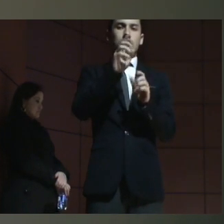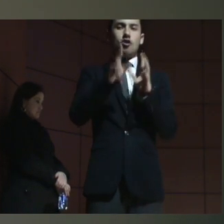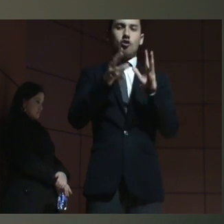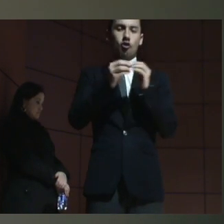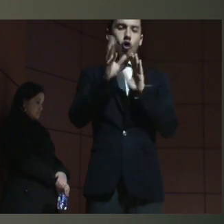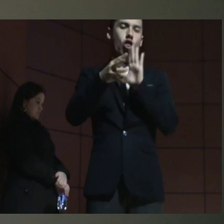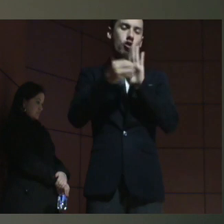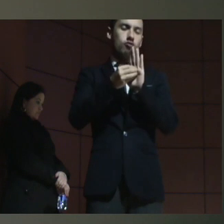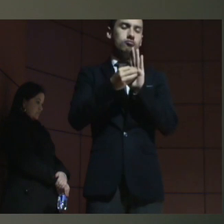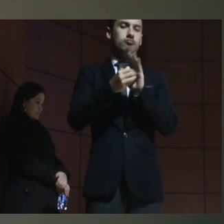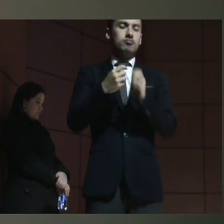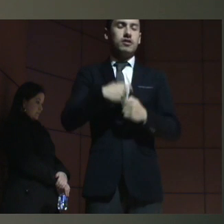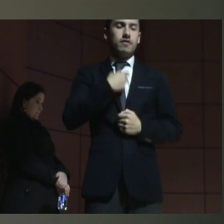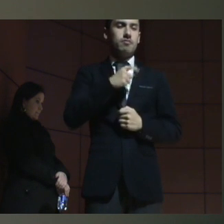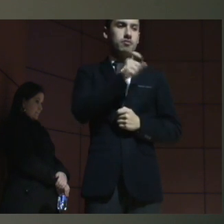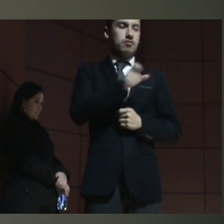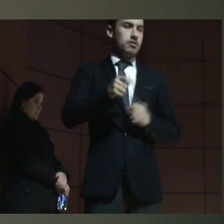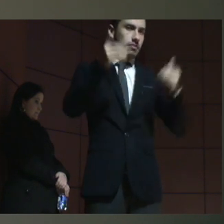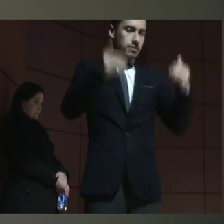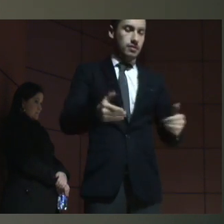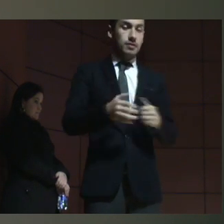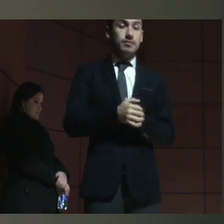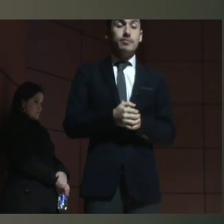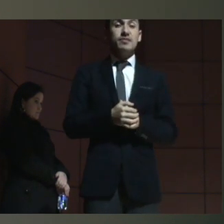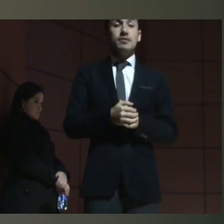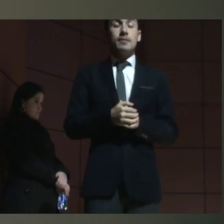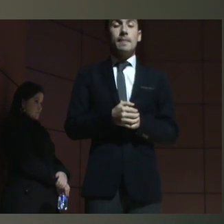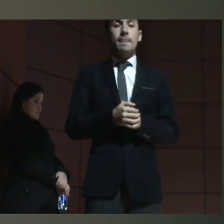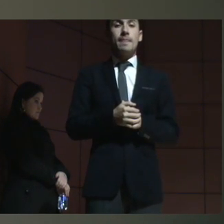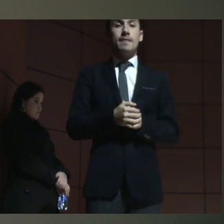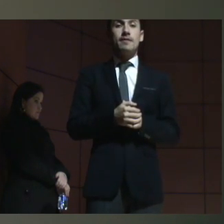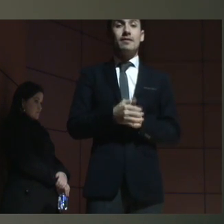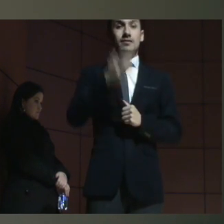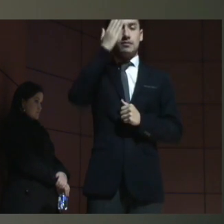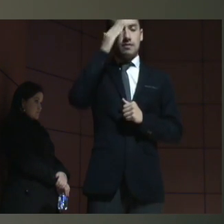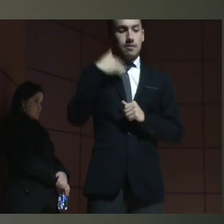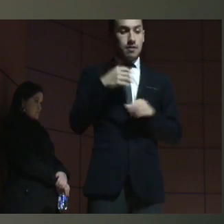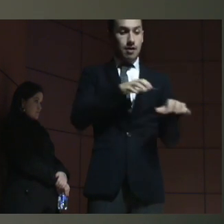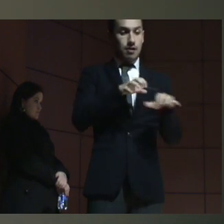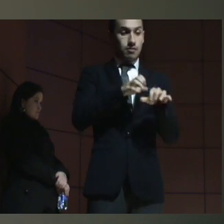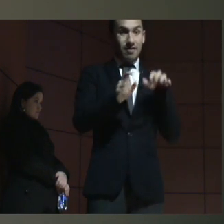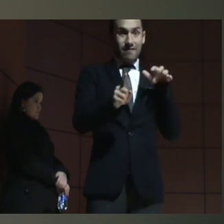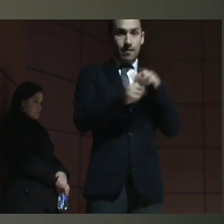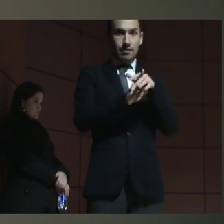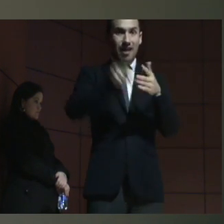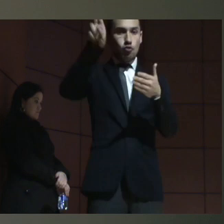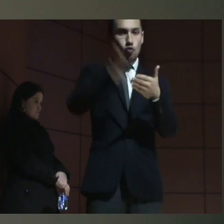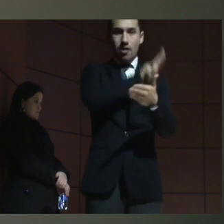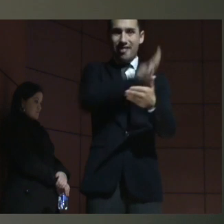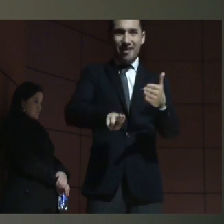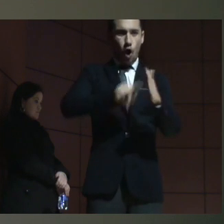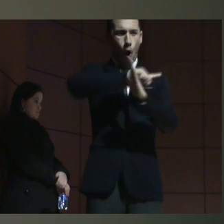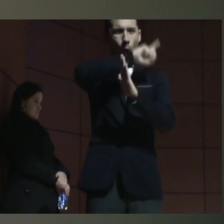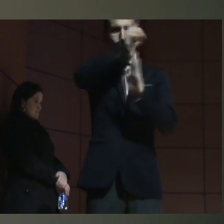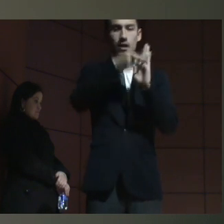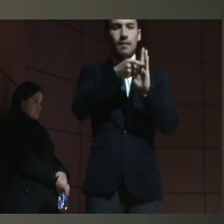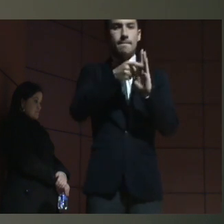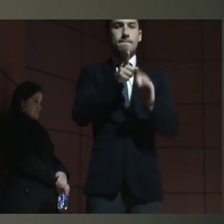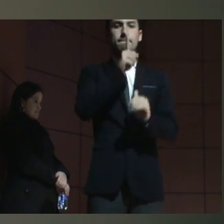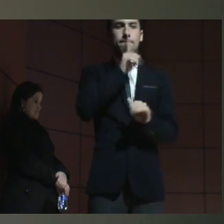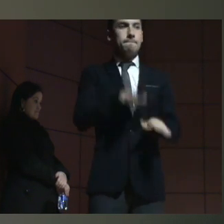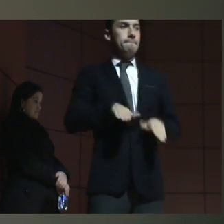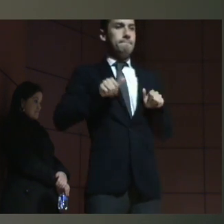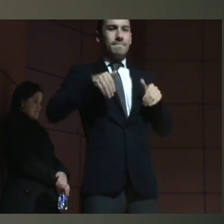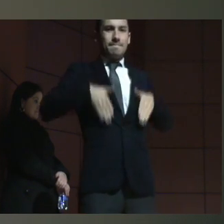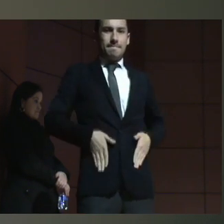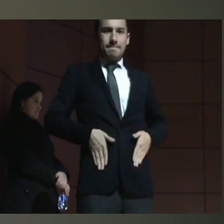discapacidades ya que aun cuando sus actos quedan afectados de nulidad absoluta es pues no